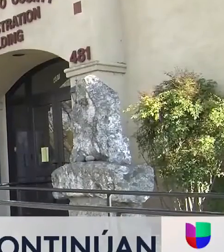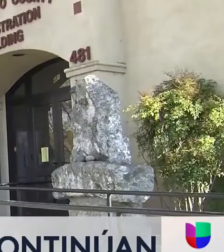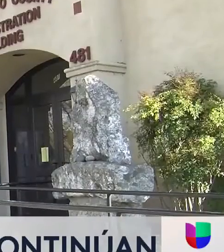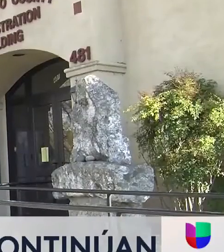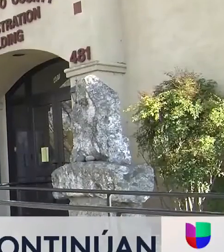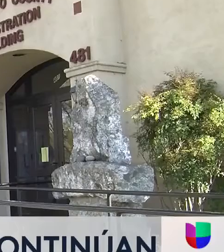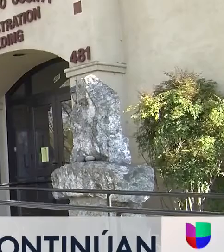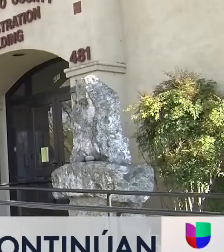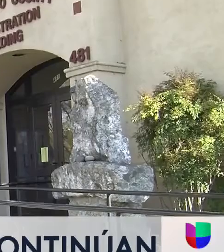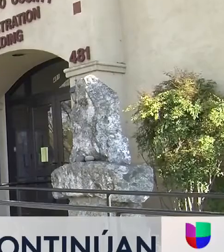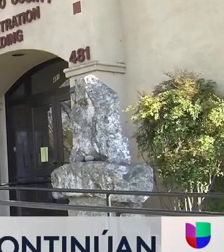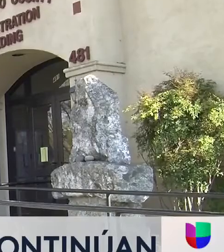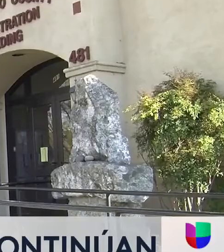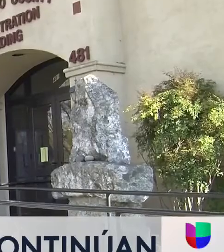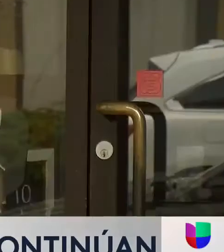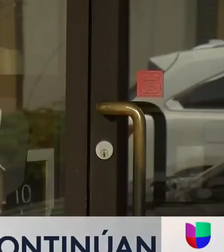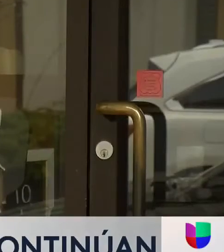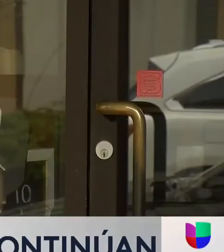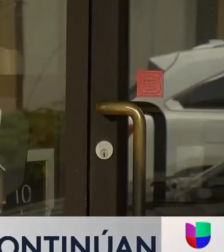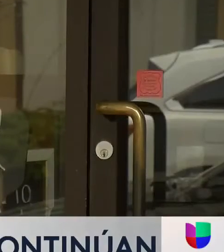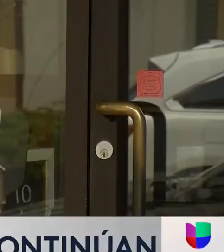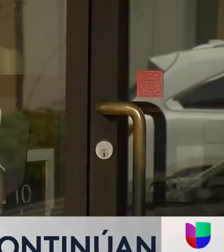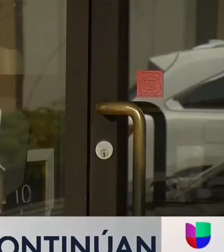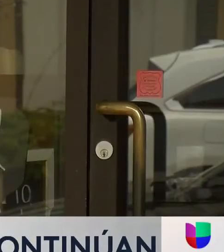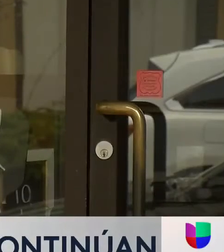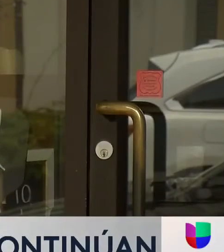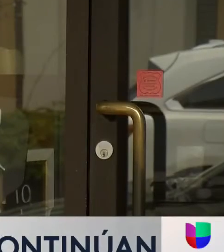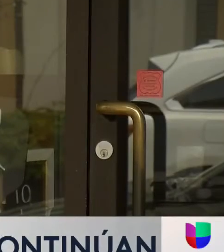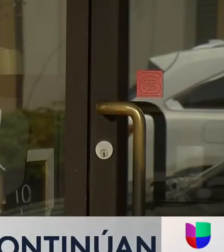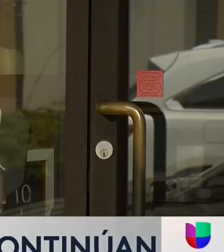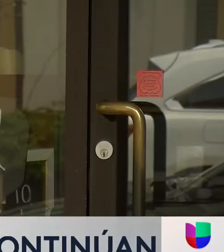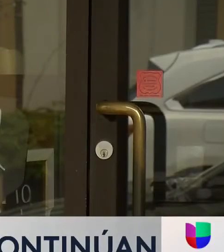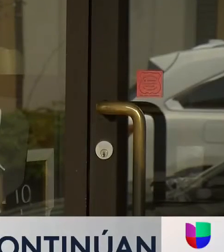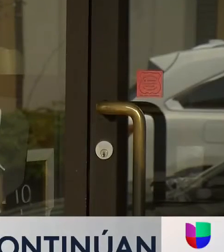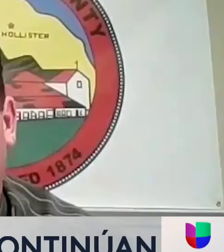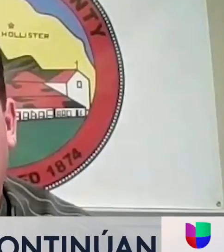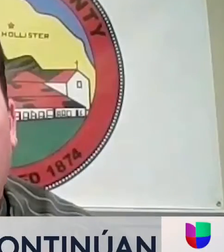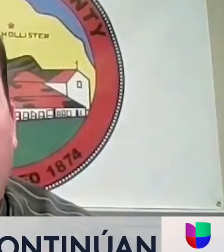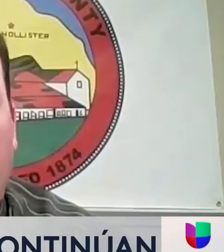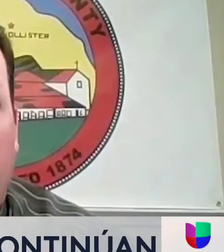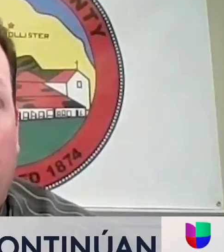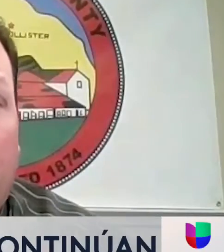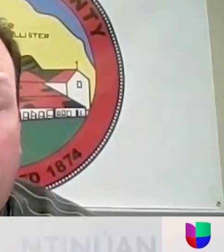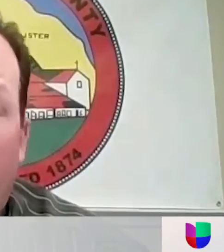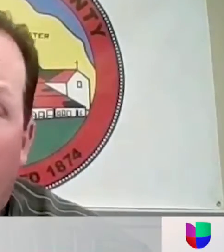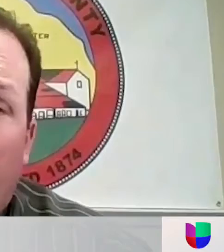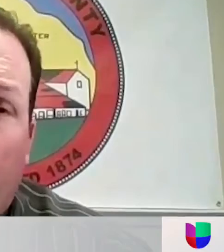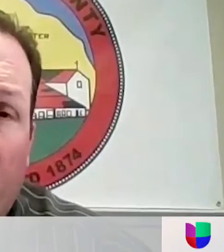las autoridades revisaron diferentes negocios que fueron reportados por operar sin ser esenciales